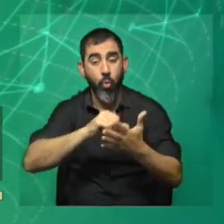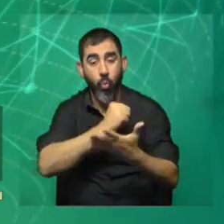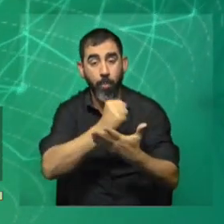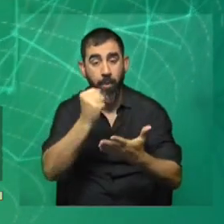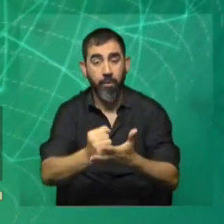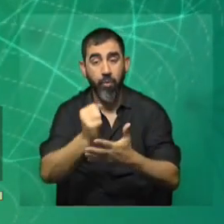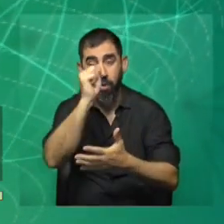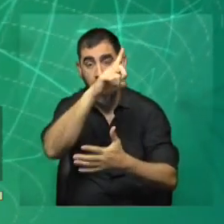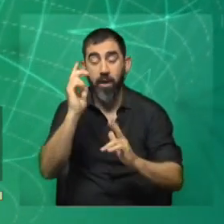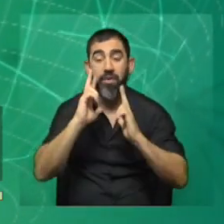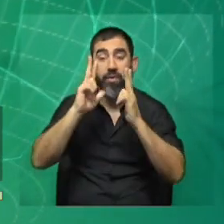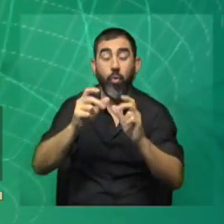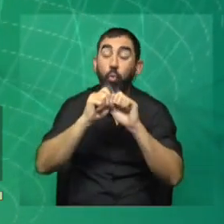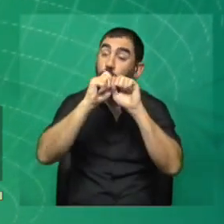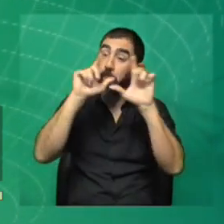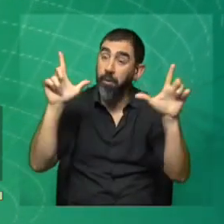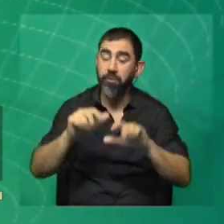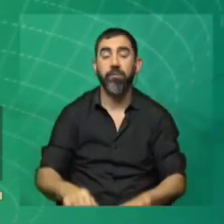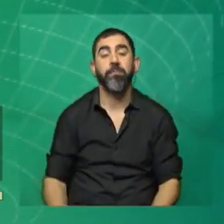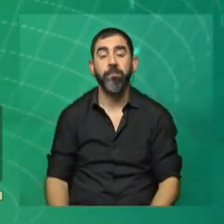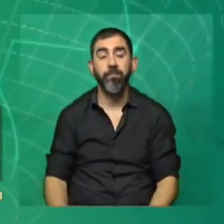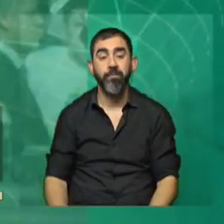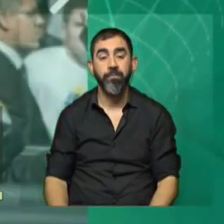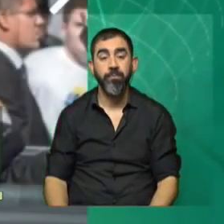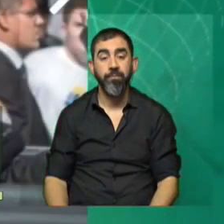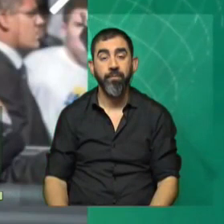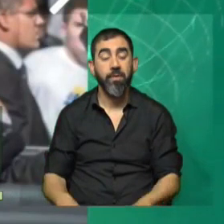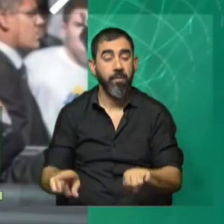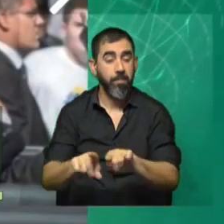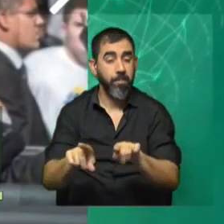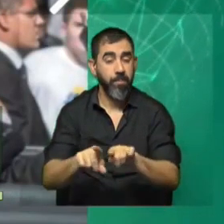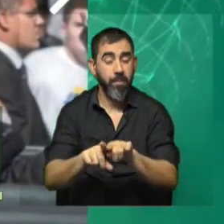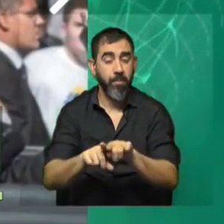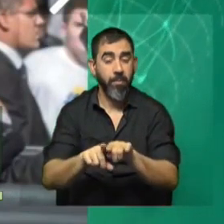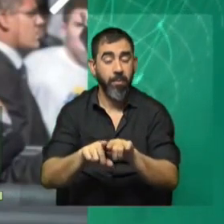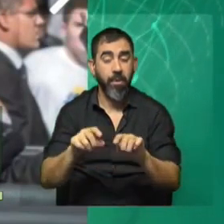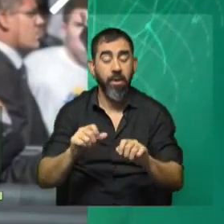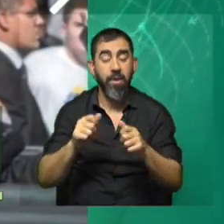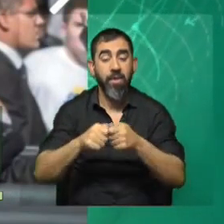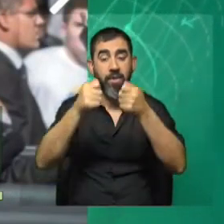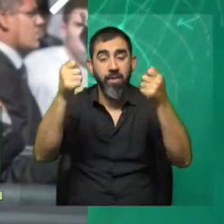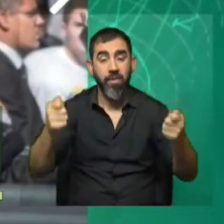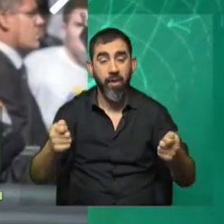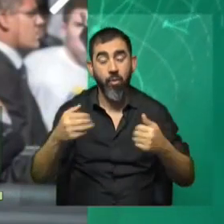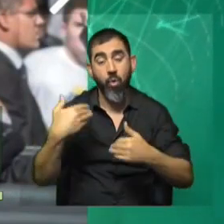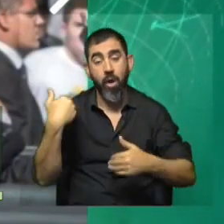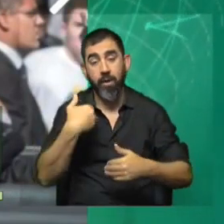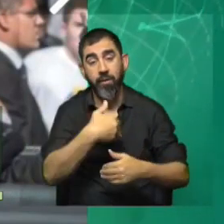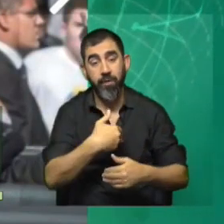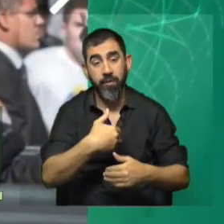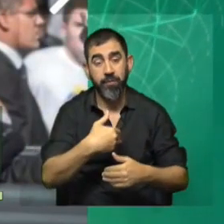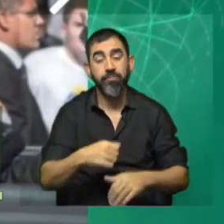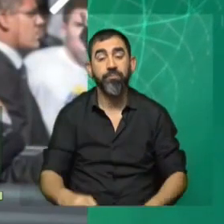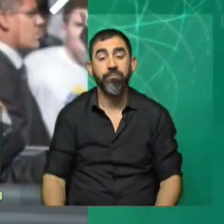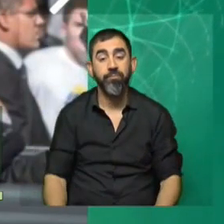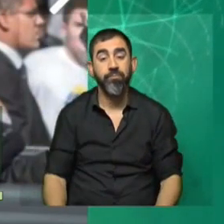Lacalle Pou aseguró que se sorprendió con la noticia. De forma similar comunicaron los hechos el diario Ámbito Financiero de la vecina orilla, destacando en su